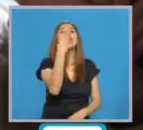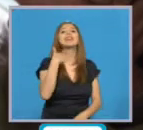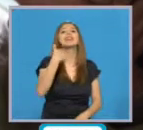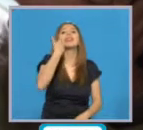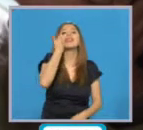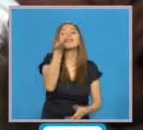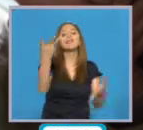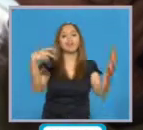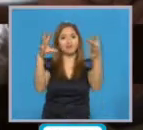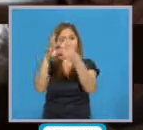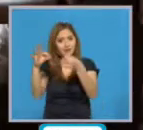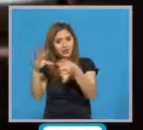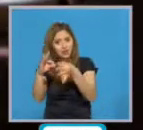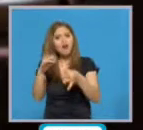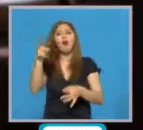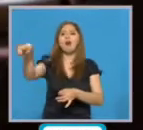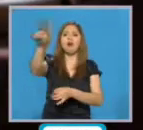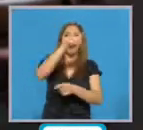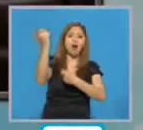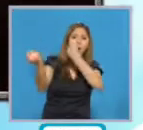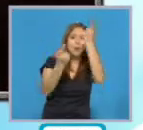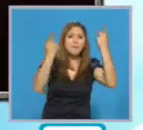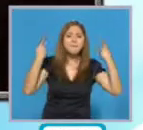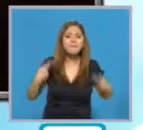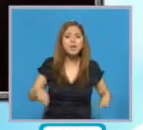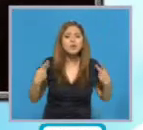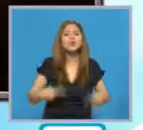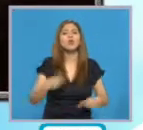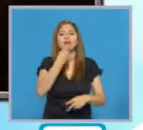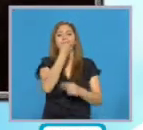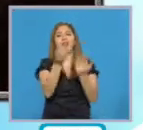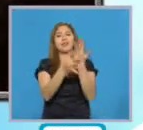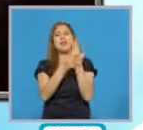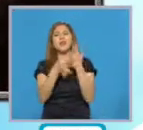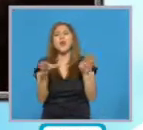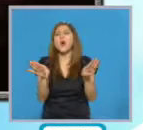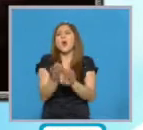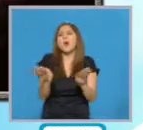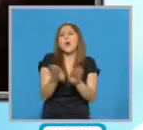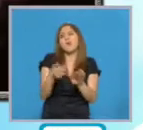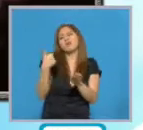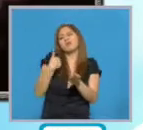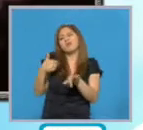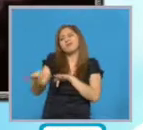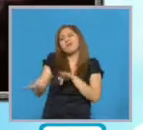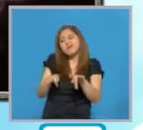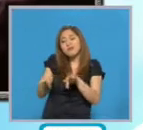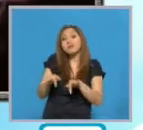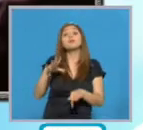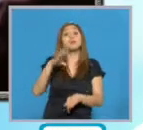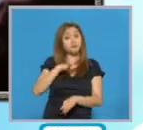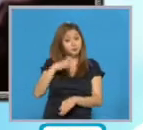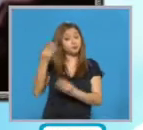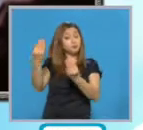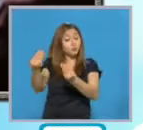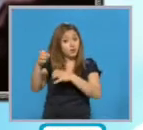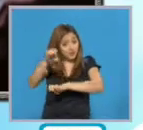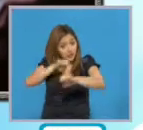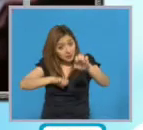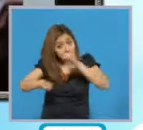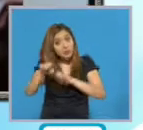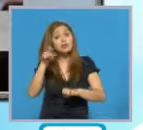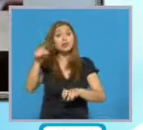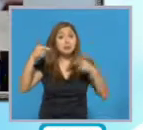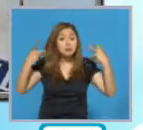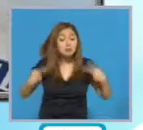porque aunque para muchos en casa a lo mejor suena informal este tipo de trabajo, hay muchas empresas incluso que contratan personas